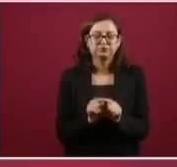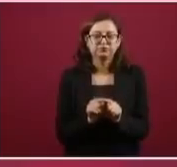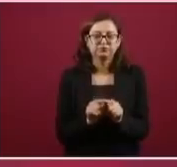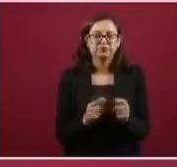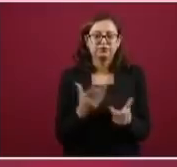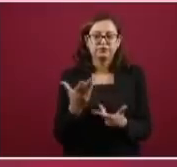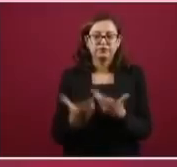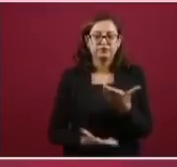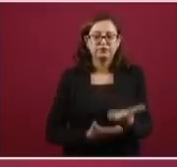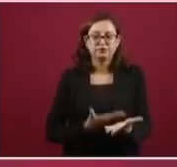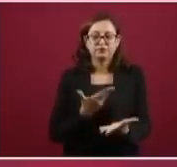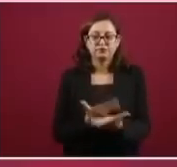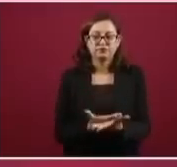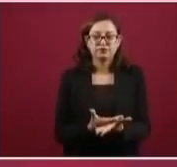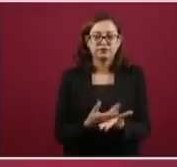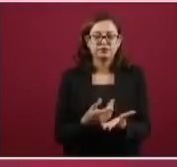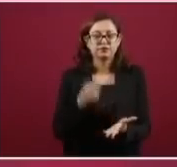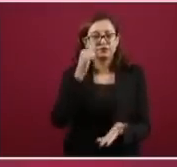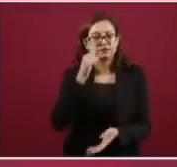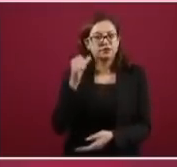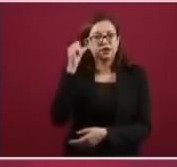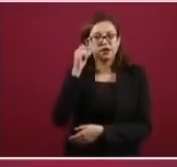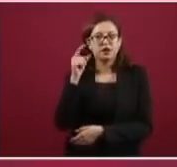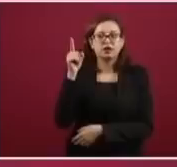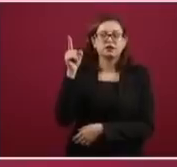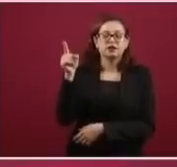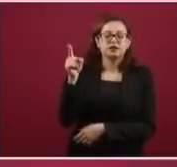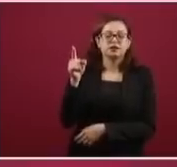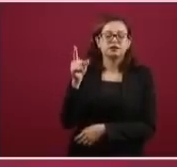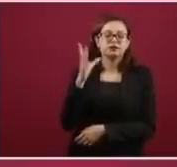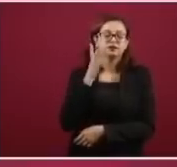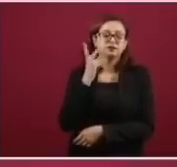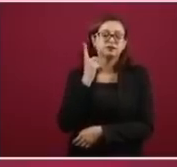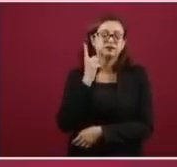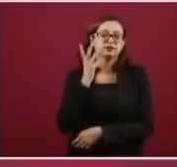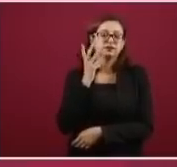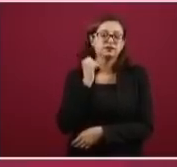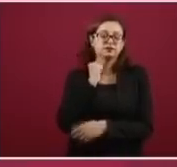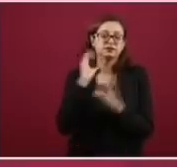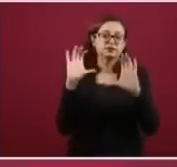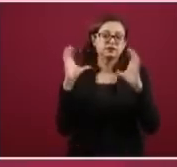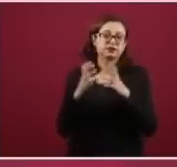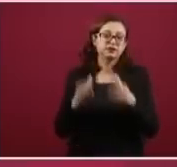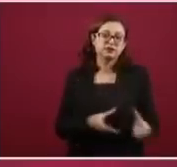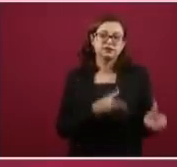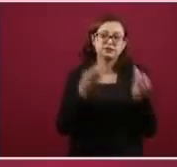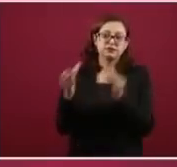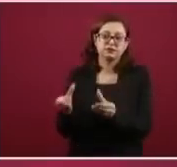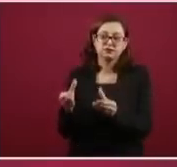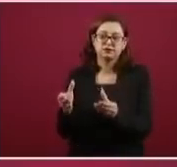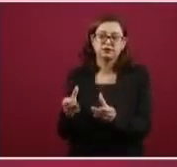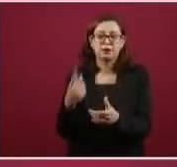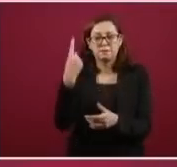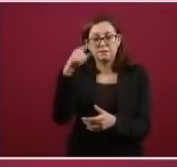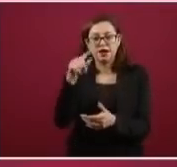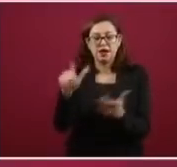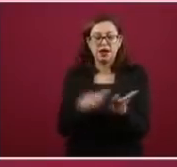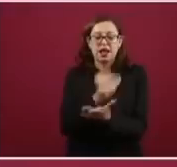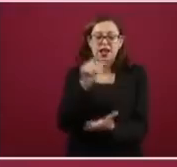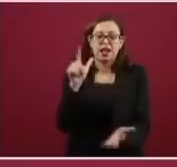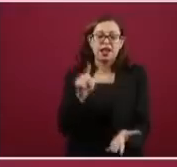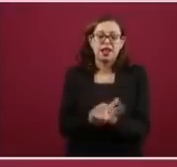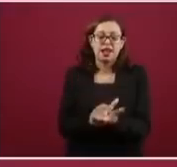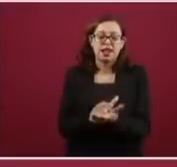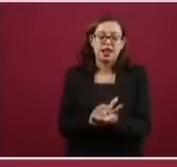lo que se entregó el día de ayer al congreso el proyecto de ley de ingresos y de